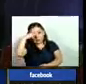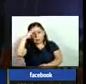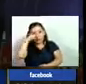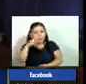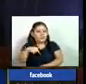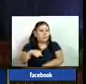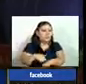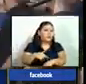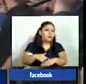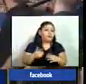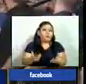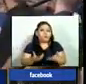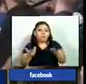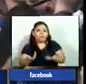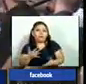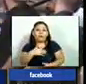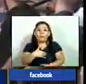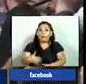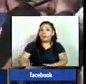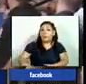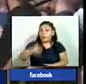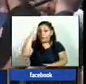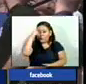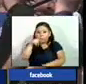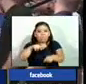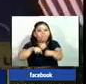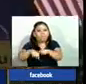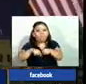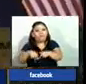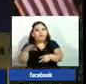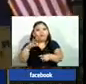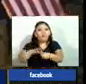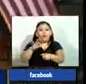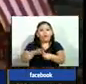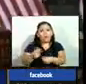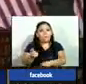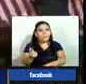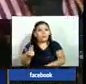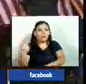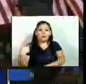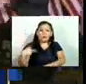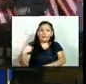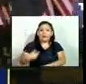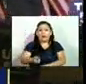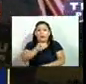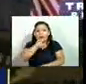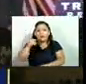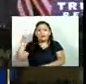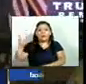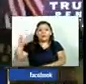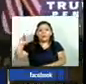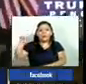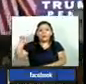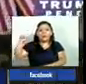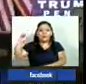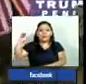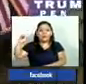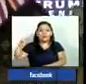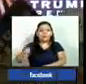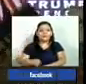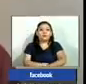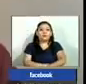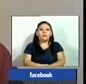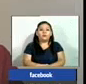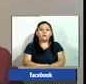crítico cuando Trump se encuentra en plena campaña para su reelección en las elecciones de noviembre Britio Segovia Vodiamérica Washington